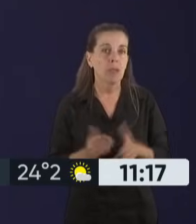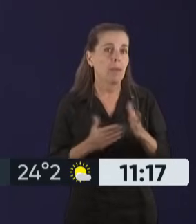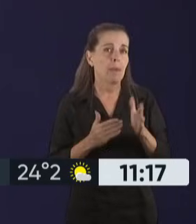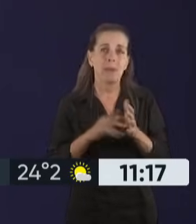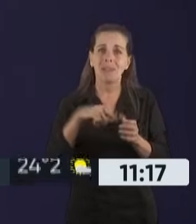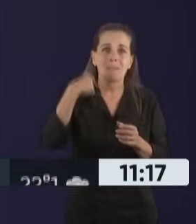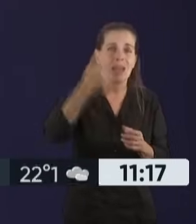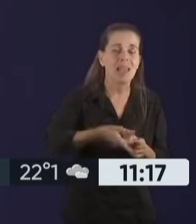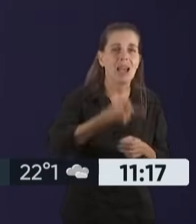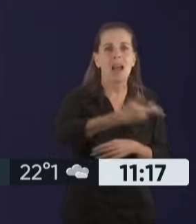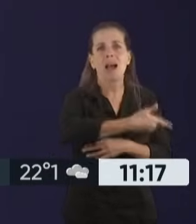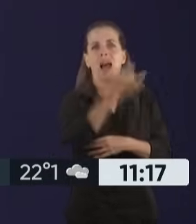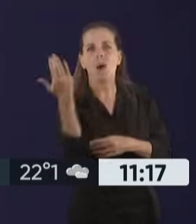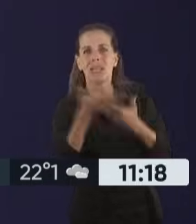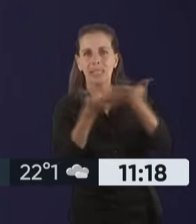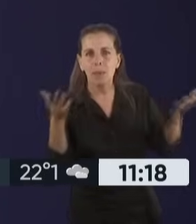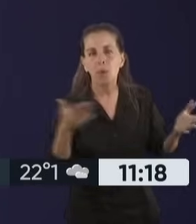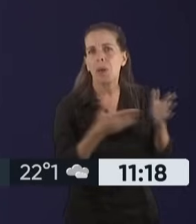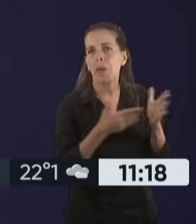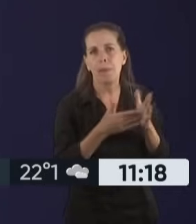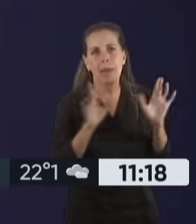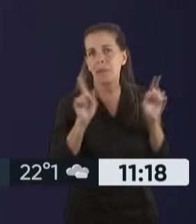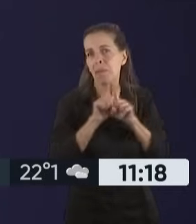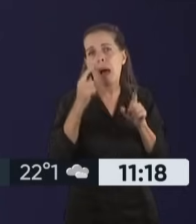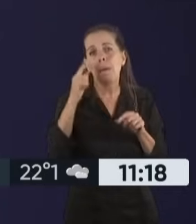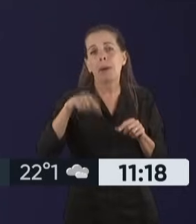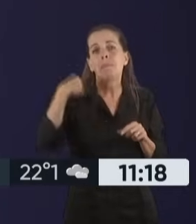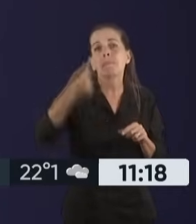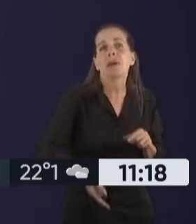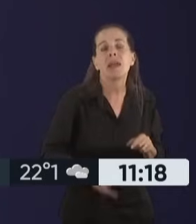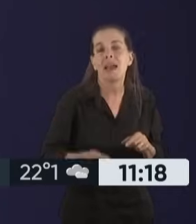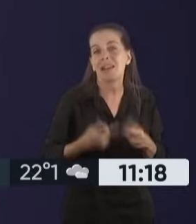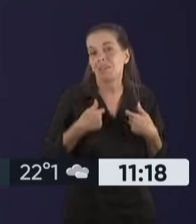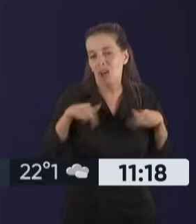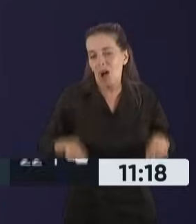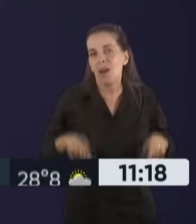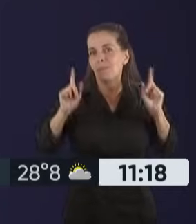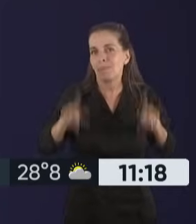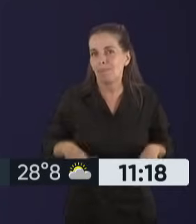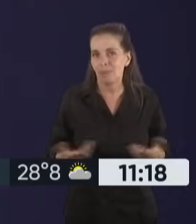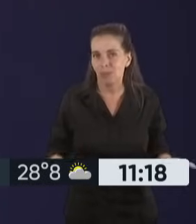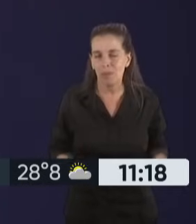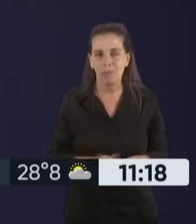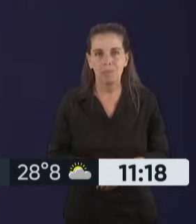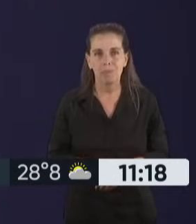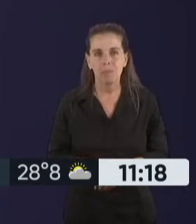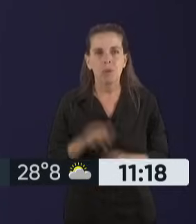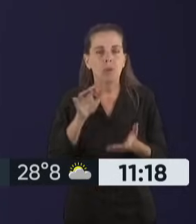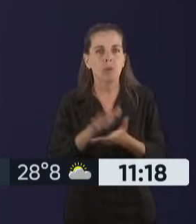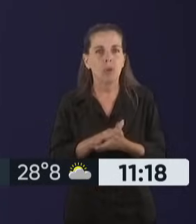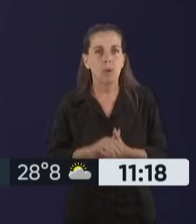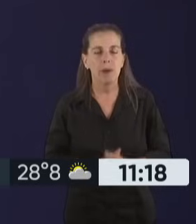mañana o en cualquier otra audiencia va a ir en torno a eso. Lo que va a ocurrir mañana, sinceramente no lo sé. Y con respecto